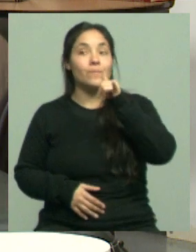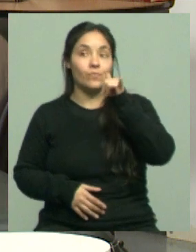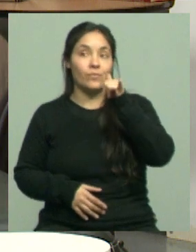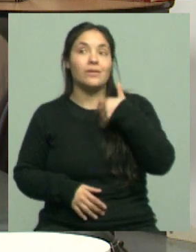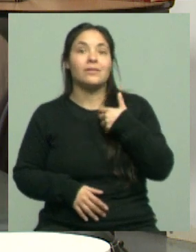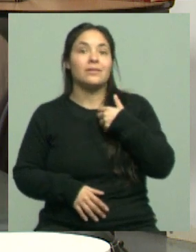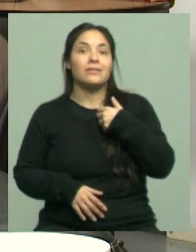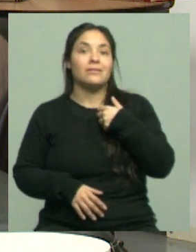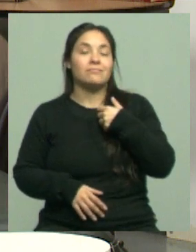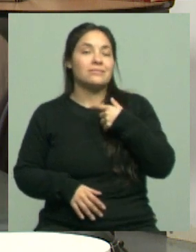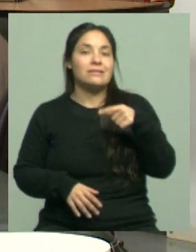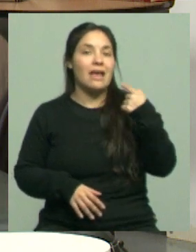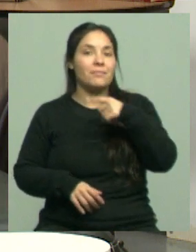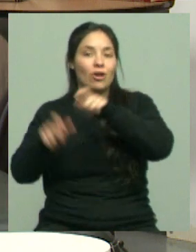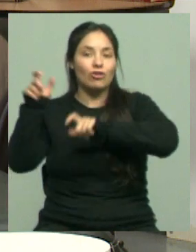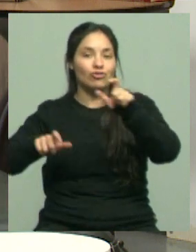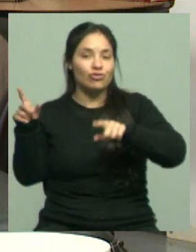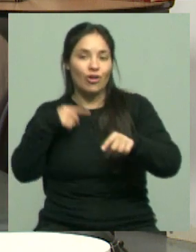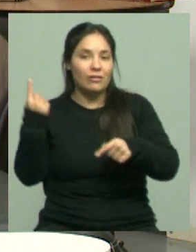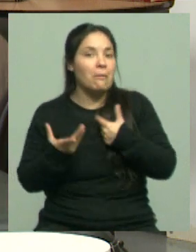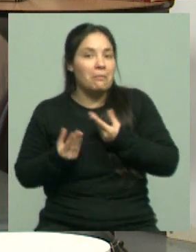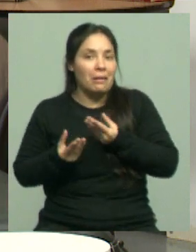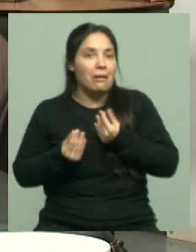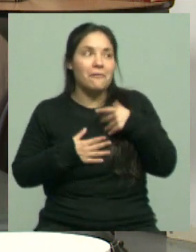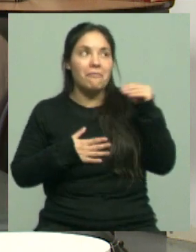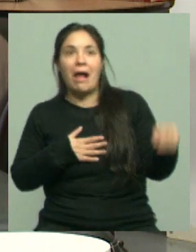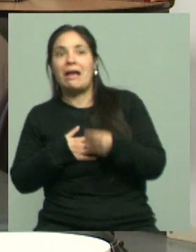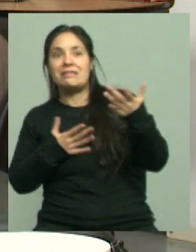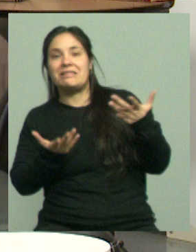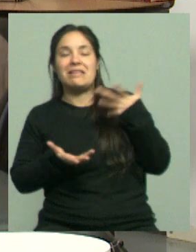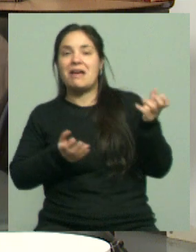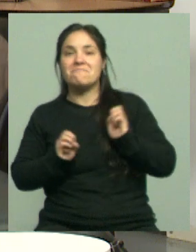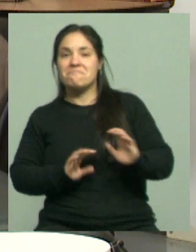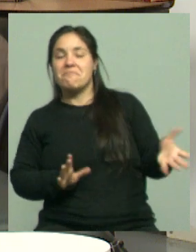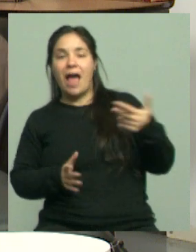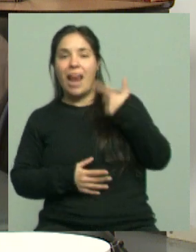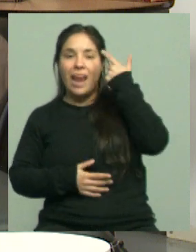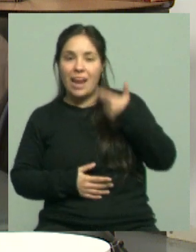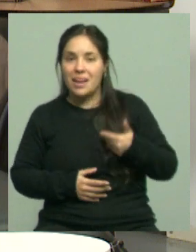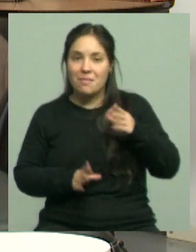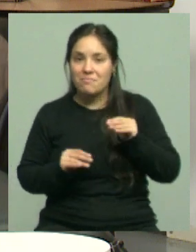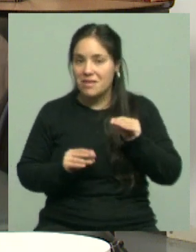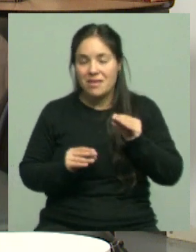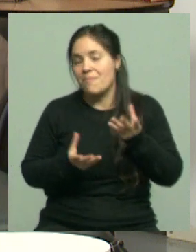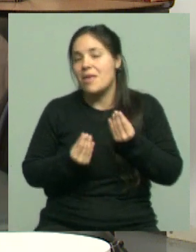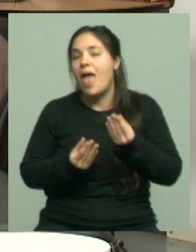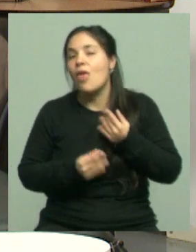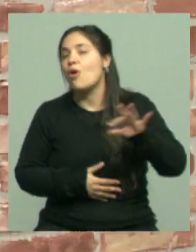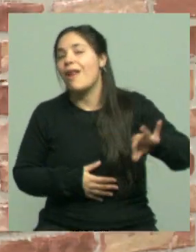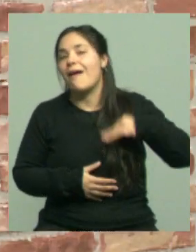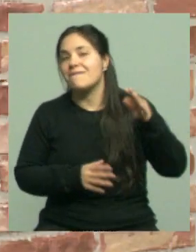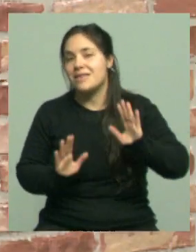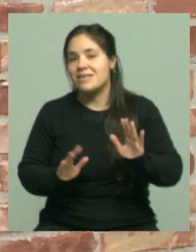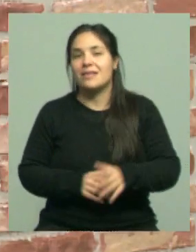tenemos miedo, ¿no? De ser justamente la chica fracasada o de fracasar, ¿no? En la vida. ¿Qué nos ha